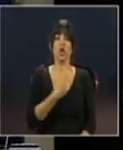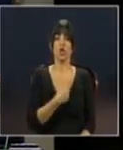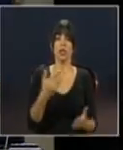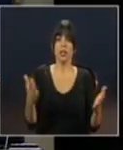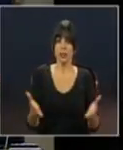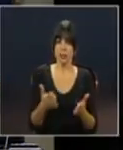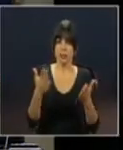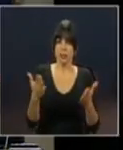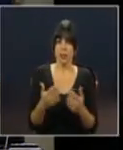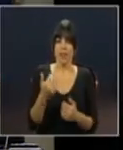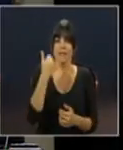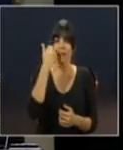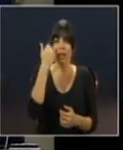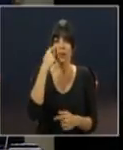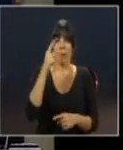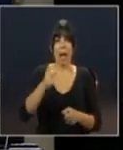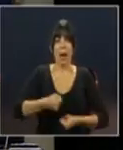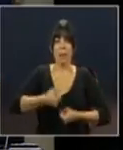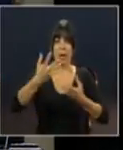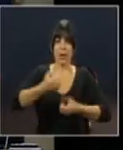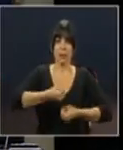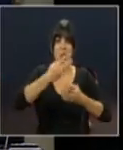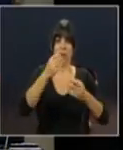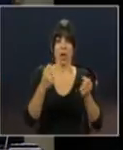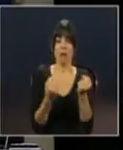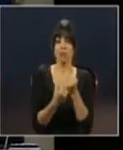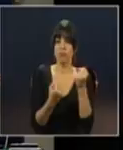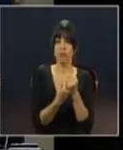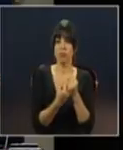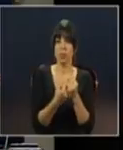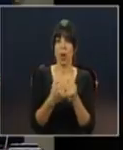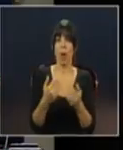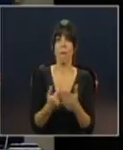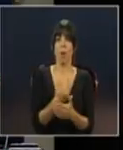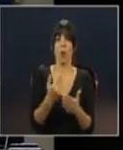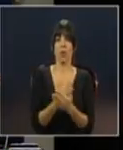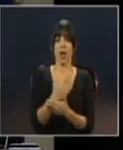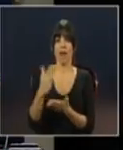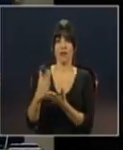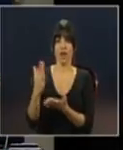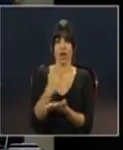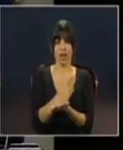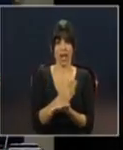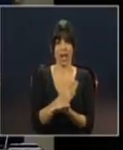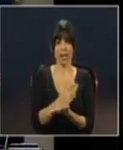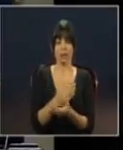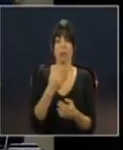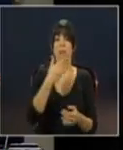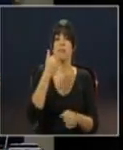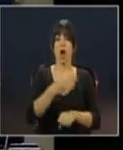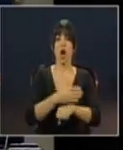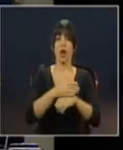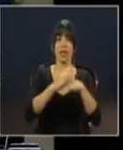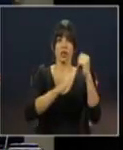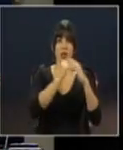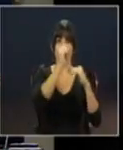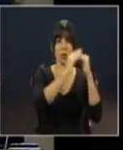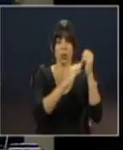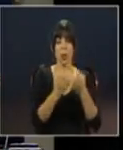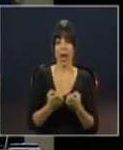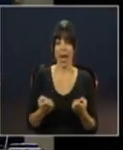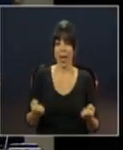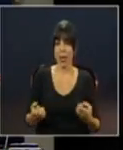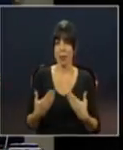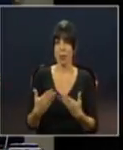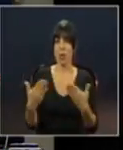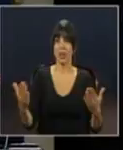propiciado facilidades para exportar con el impulso a la modernización de las fronteras, con mejoras en infraestructura y equipamiento de los